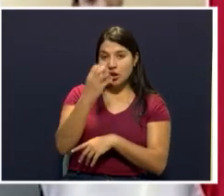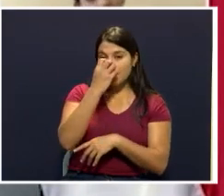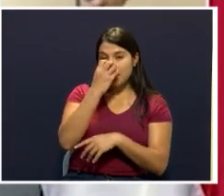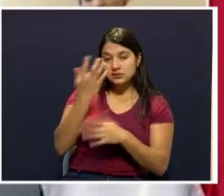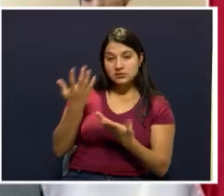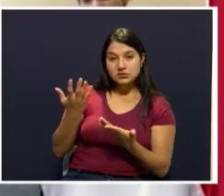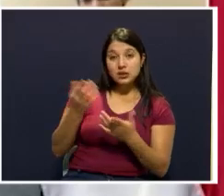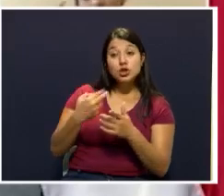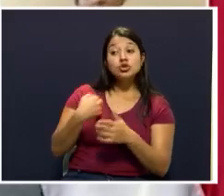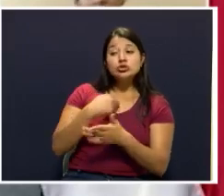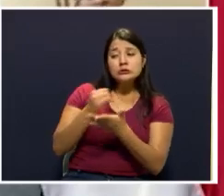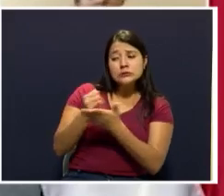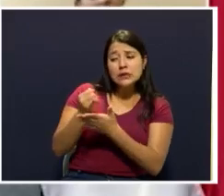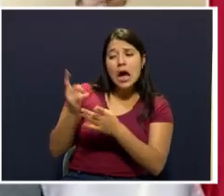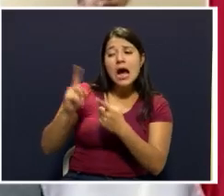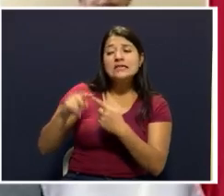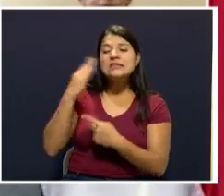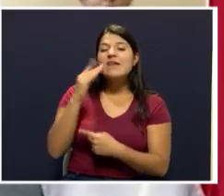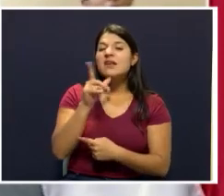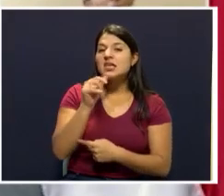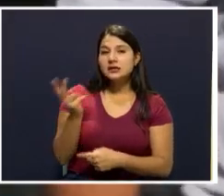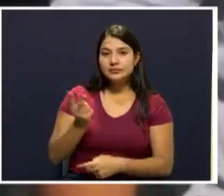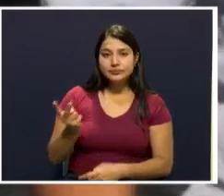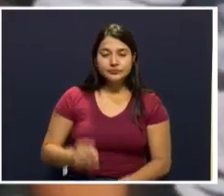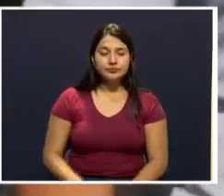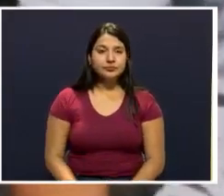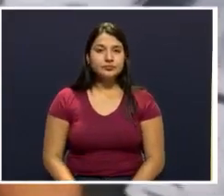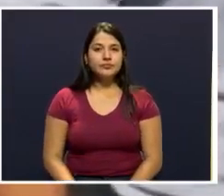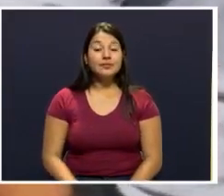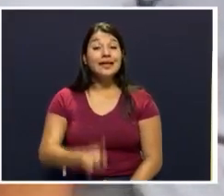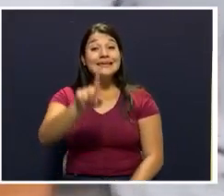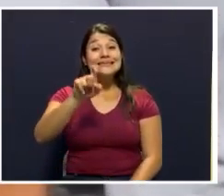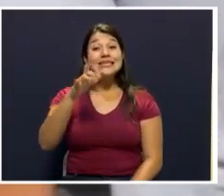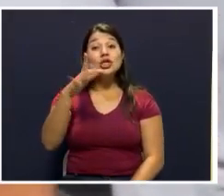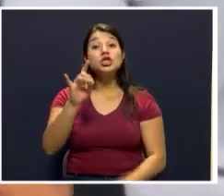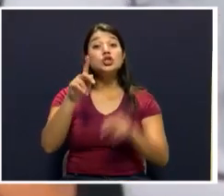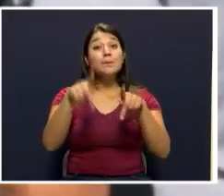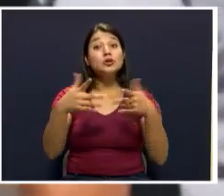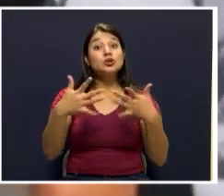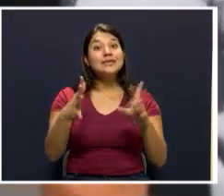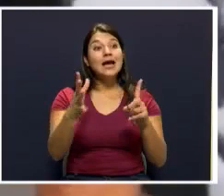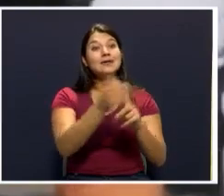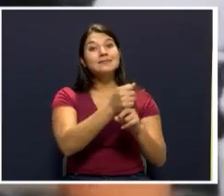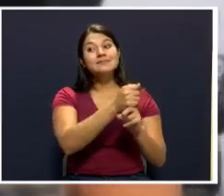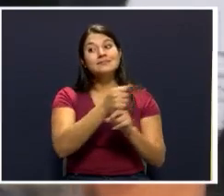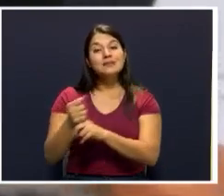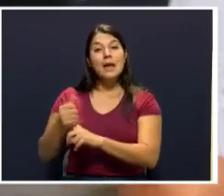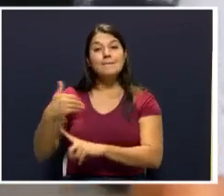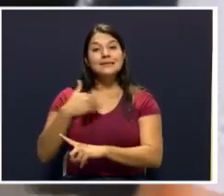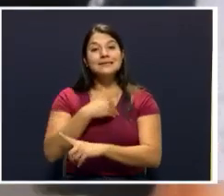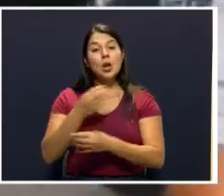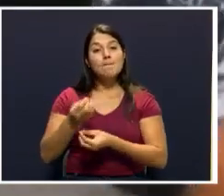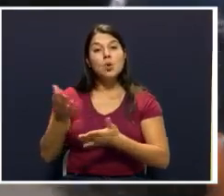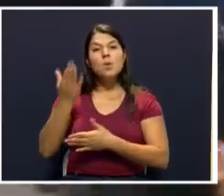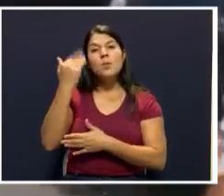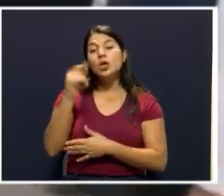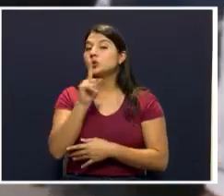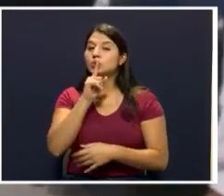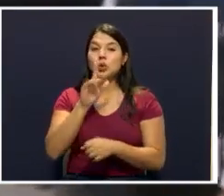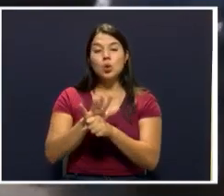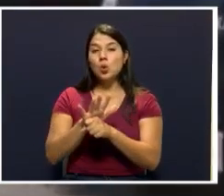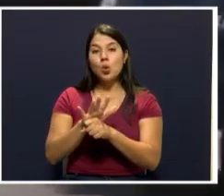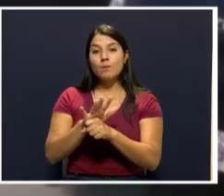hasta lograr identificar y detener a estas personas. 118 personas han sido llevados al Ministerio Público por incumplimiento a